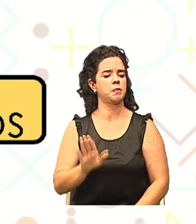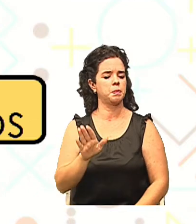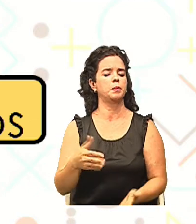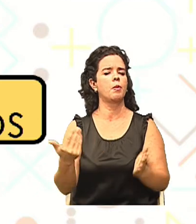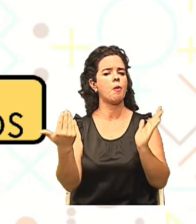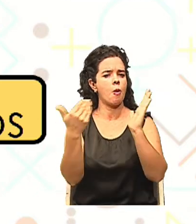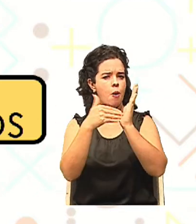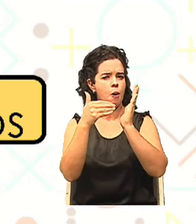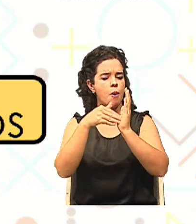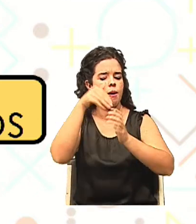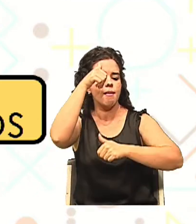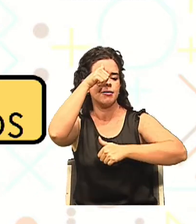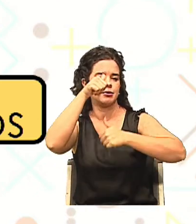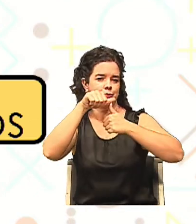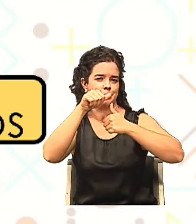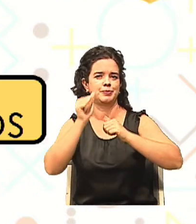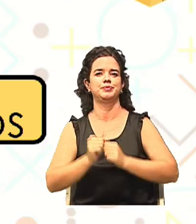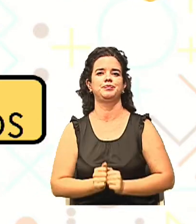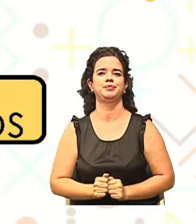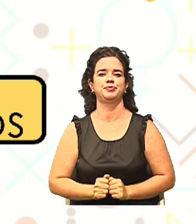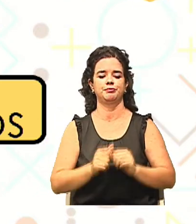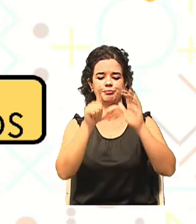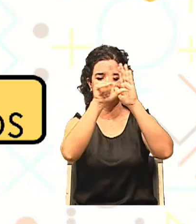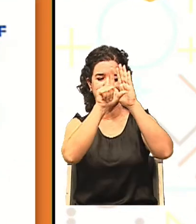Repasemos de nuevo los criterios.